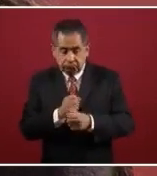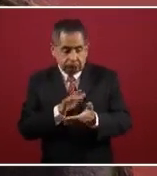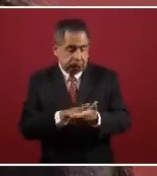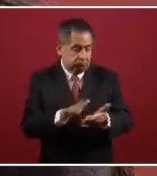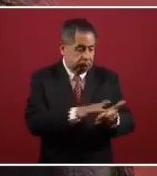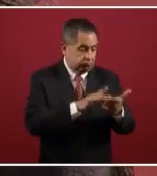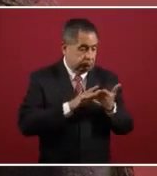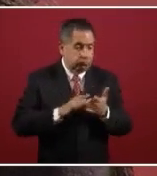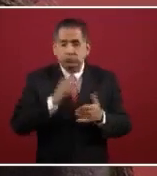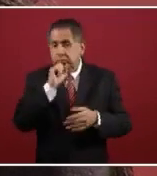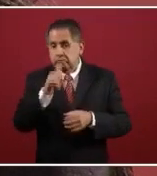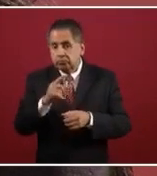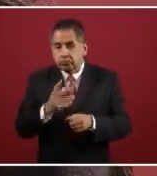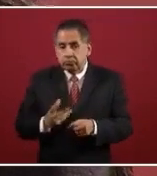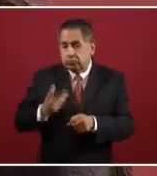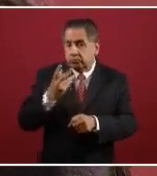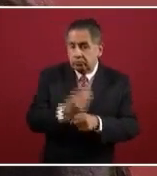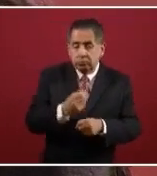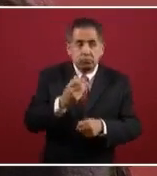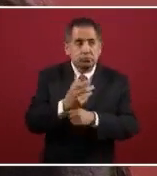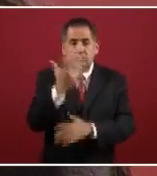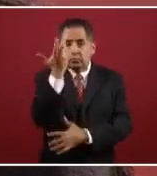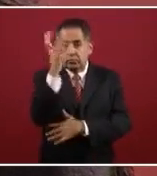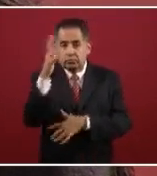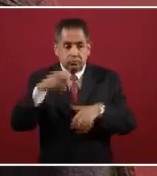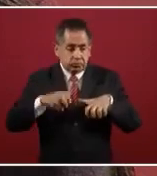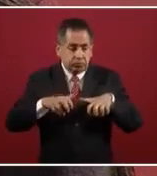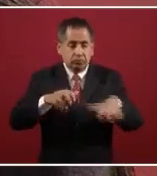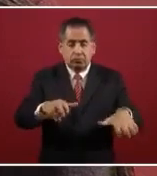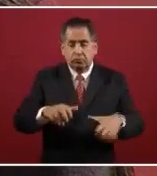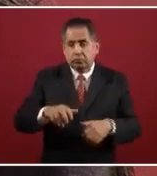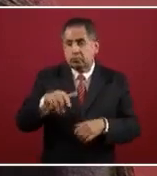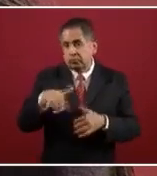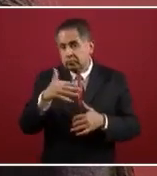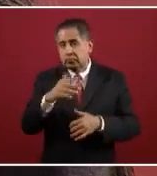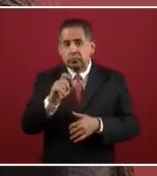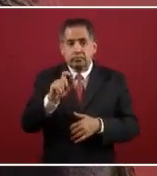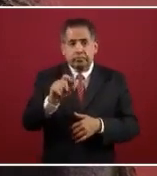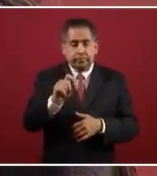de árboles en 15, 20 o 25 años y tampoco